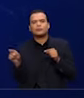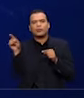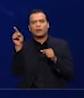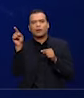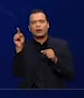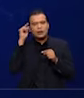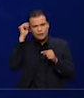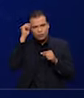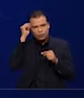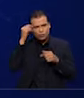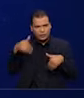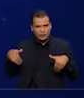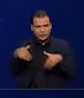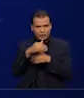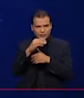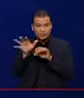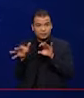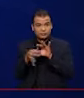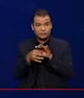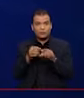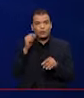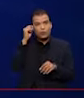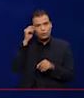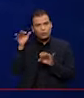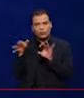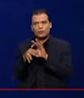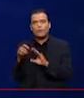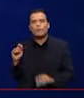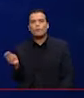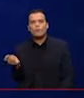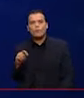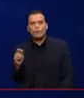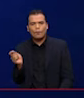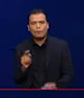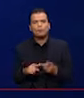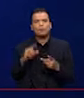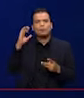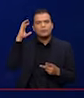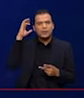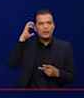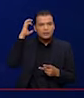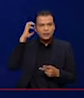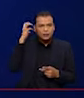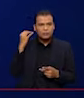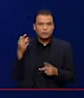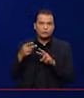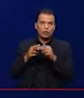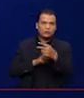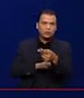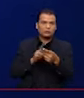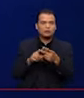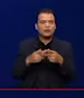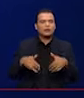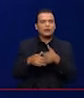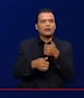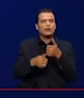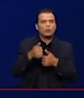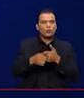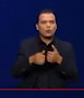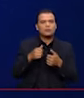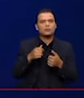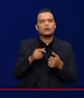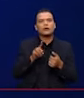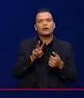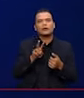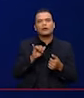Buga, tomando la doble calzada Buga, La Victoria, Cartago. Para los vehículos que vienen viceversa, deberán tomar la ruta La